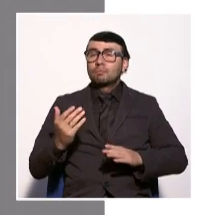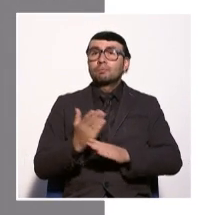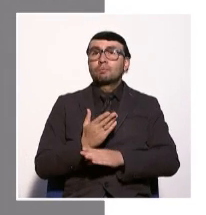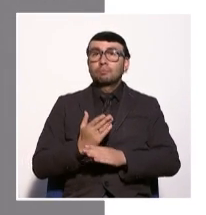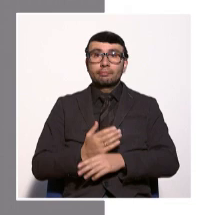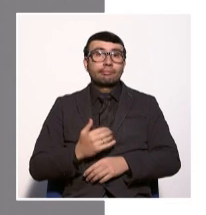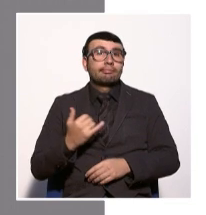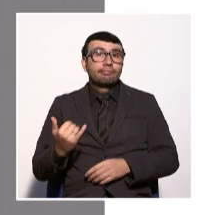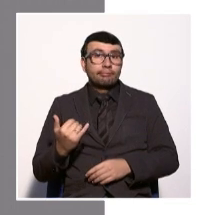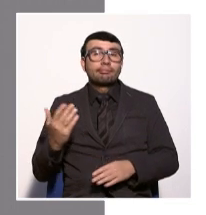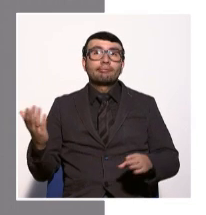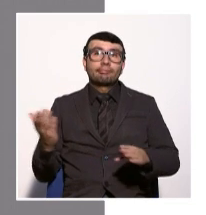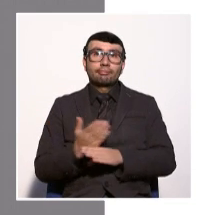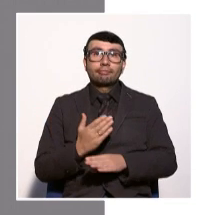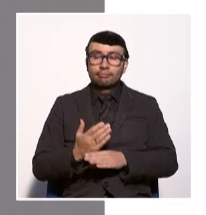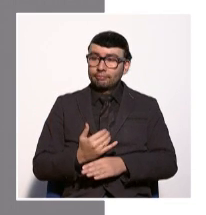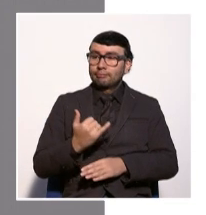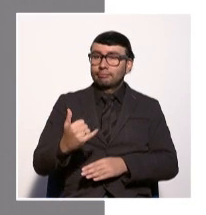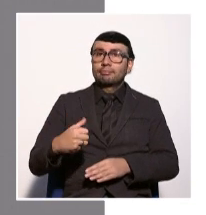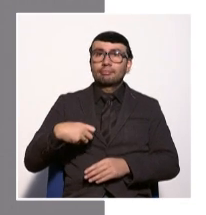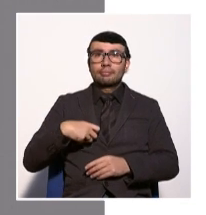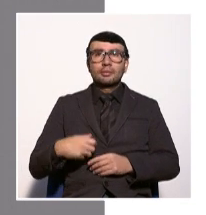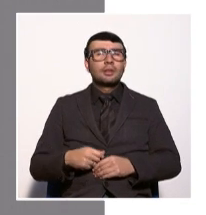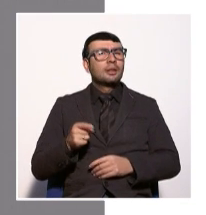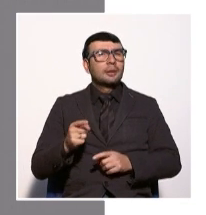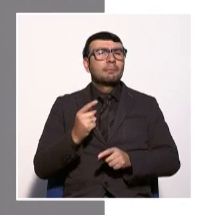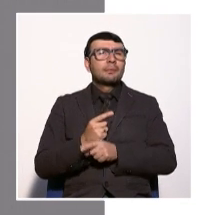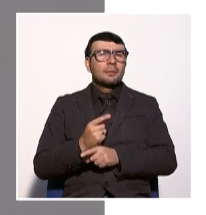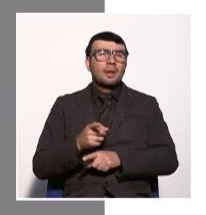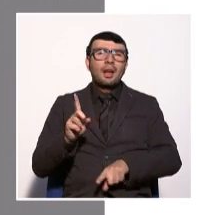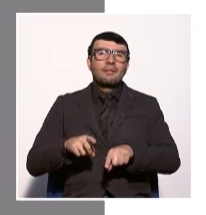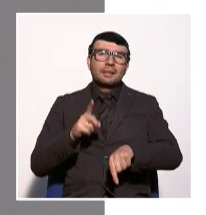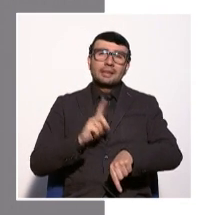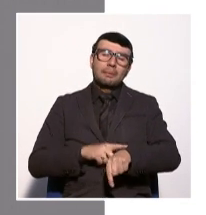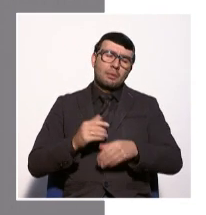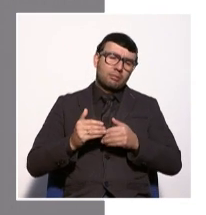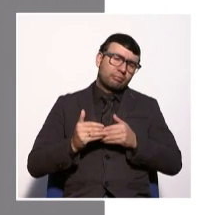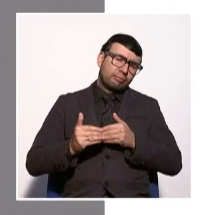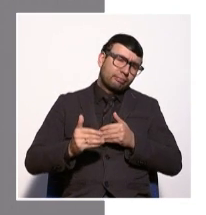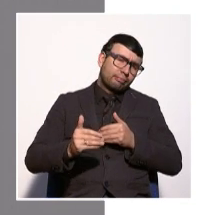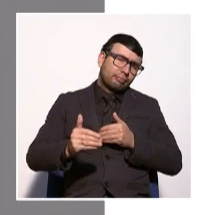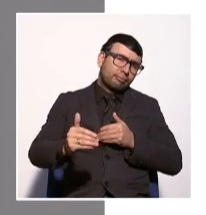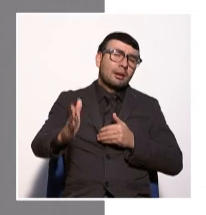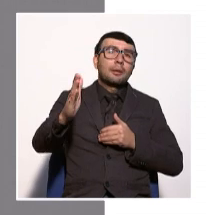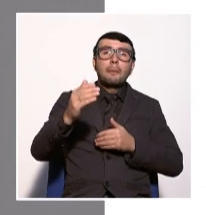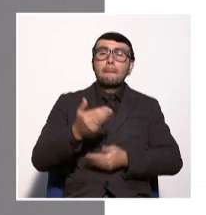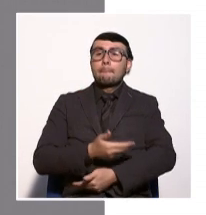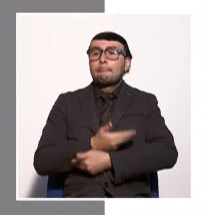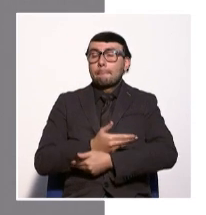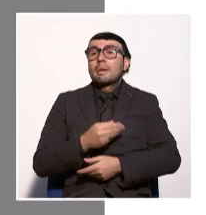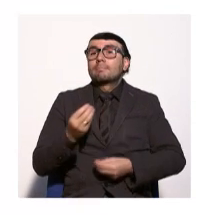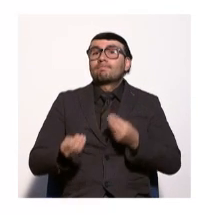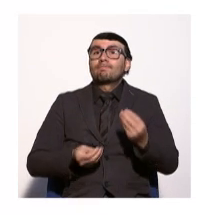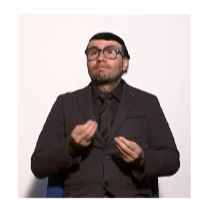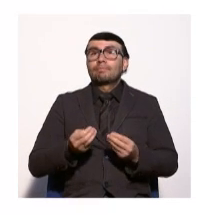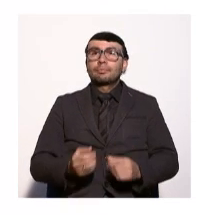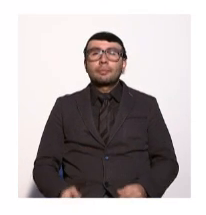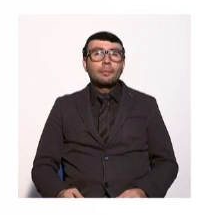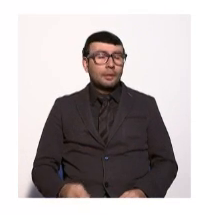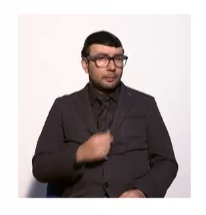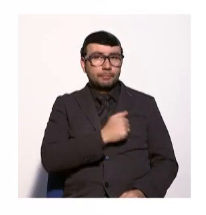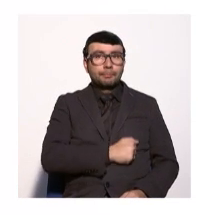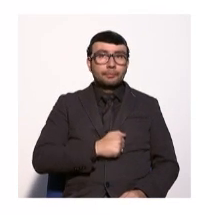y viene el problema de la bronquiolitis y por eso es que se perpetúa en el tiempo estos síntomas respiratorios de los bebés vamos a ver estas imágenes